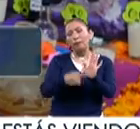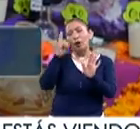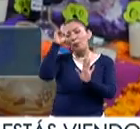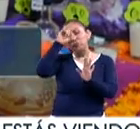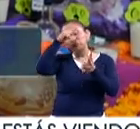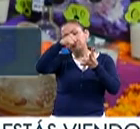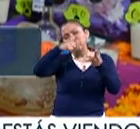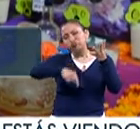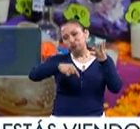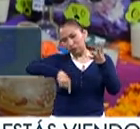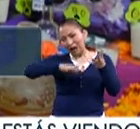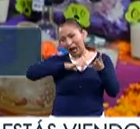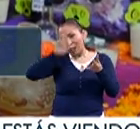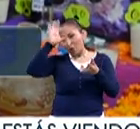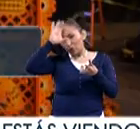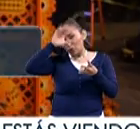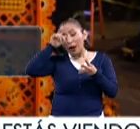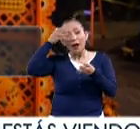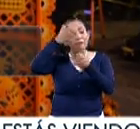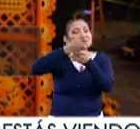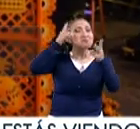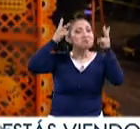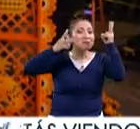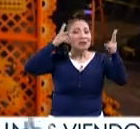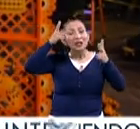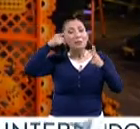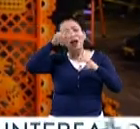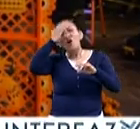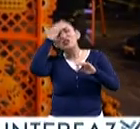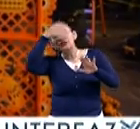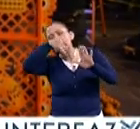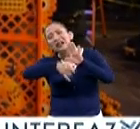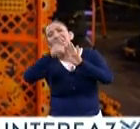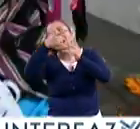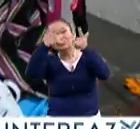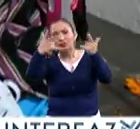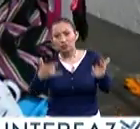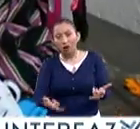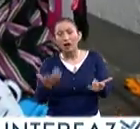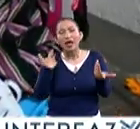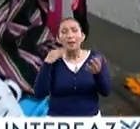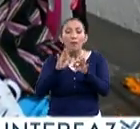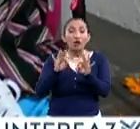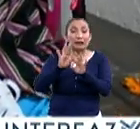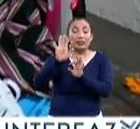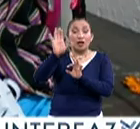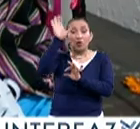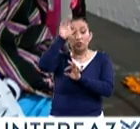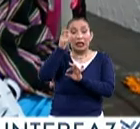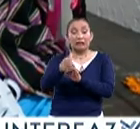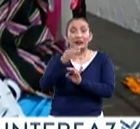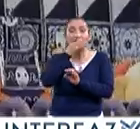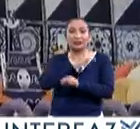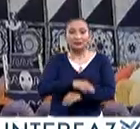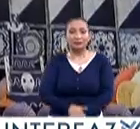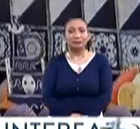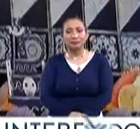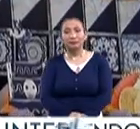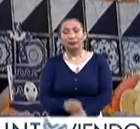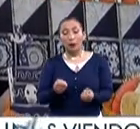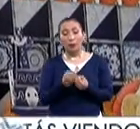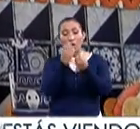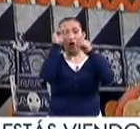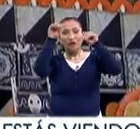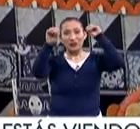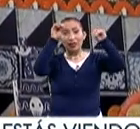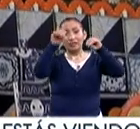una serie de recomendaciones culturales que puedes realizar para conocer más sobre la historia y la importancia cultural de esta fecha. Las